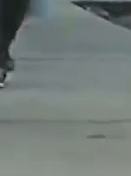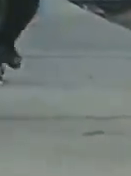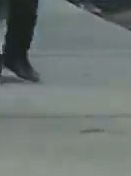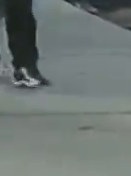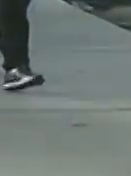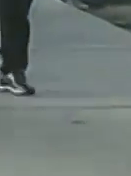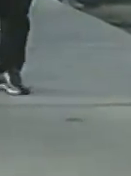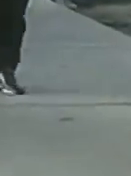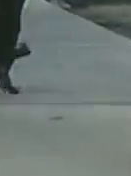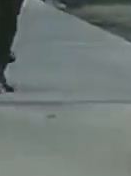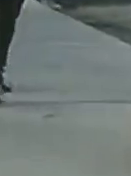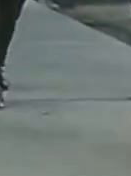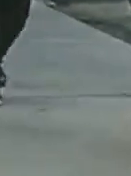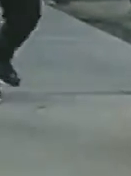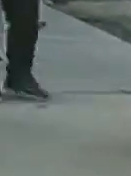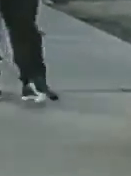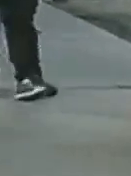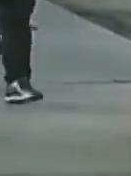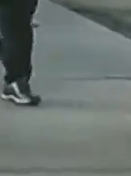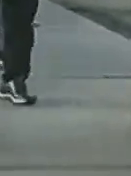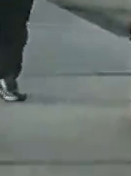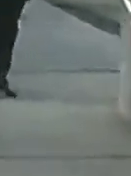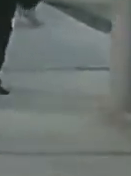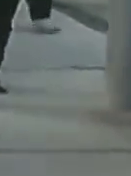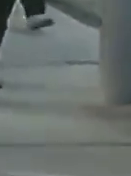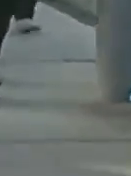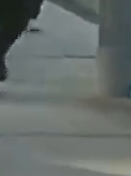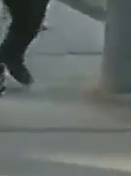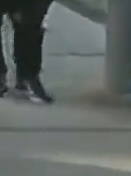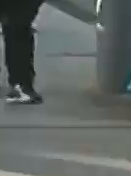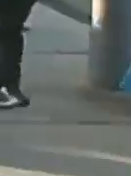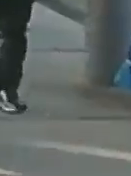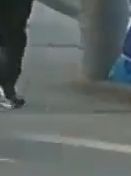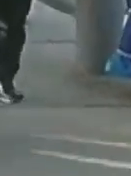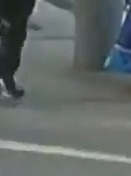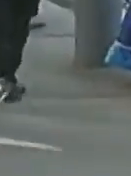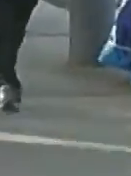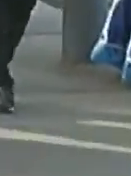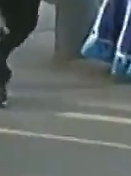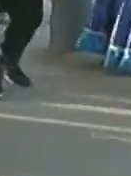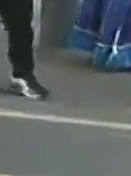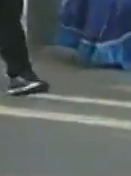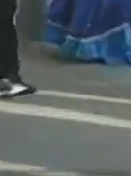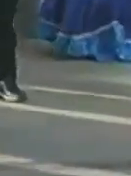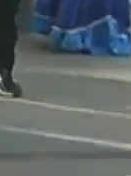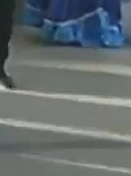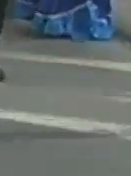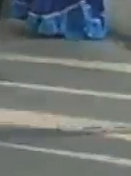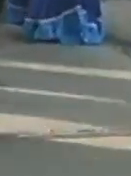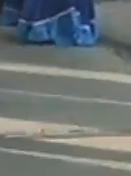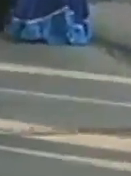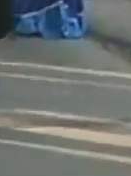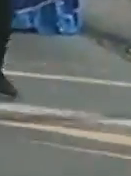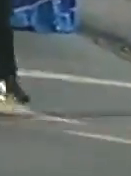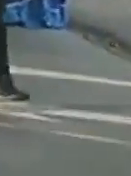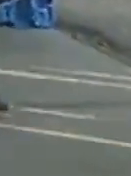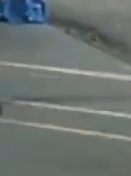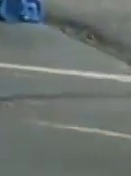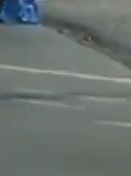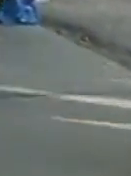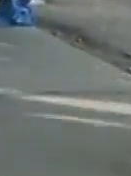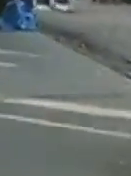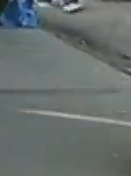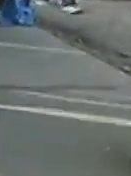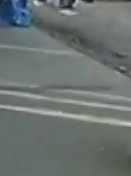Terán, Pedro Calzadilla, historiador, Ernesto Villegas, ministro del Poder Popular para la Cultura, y es recibido